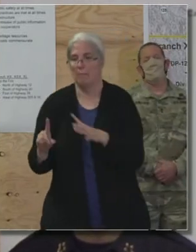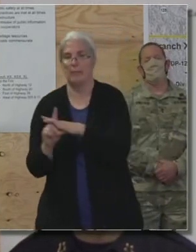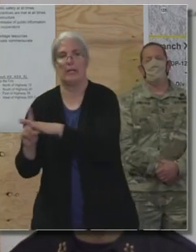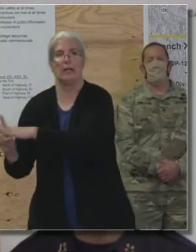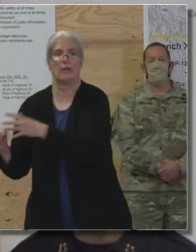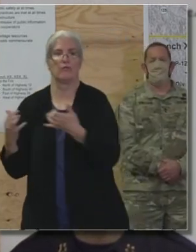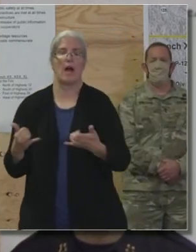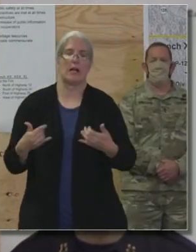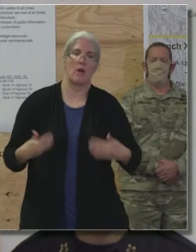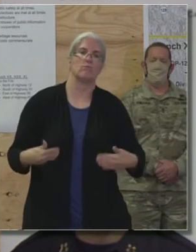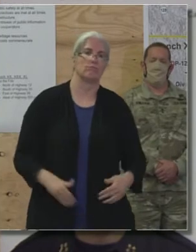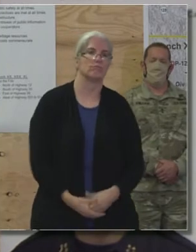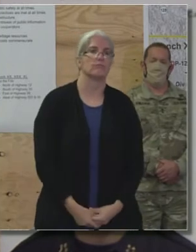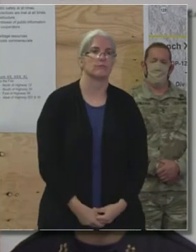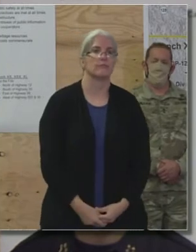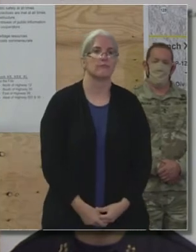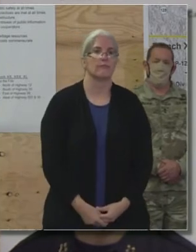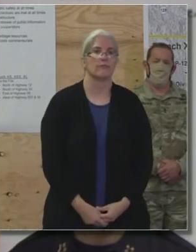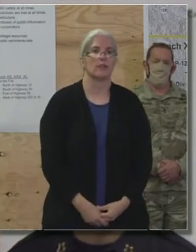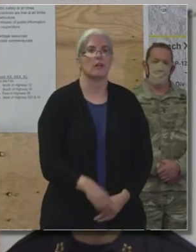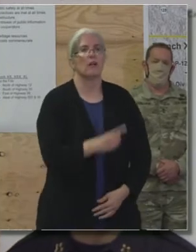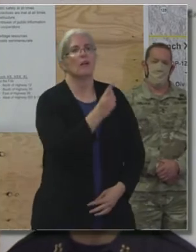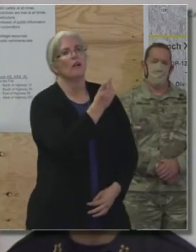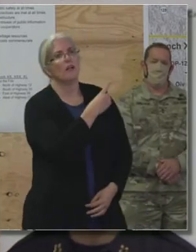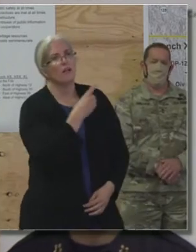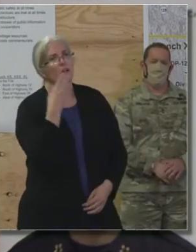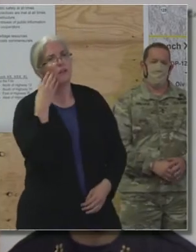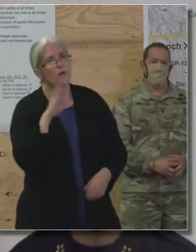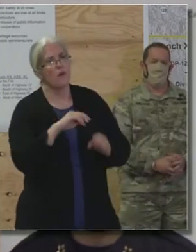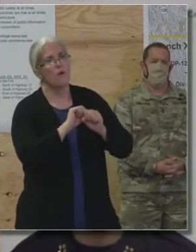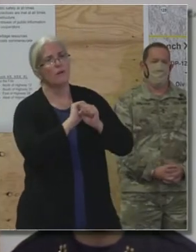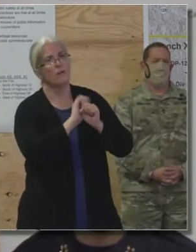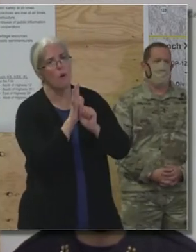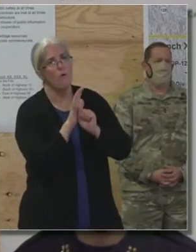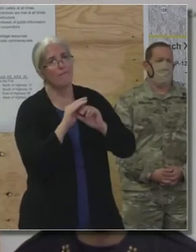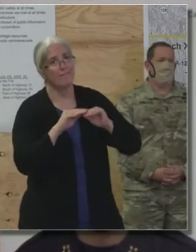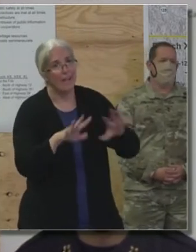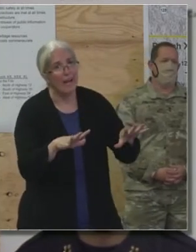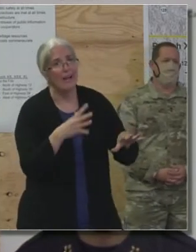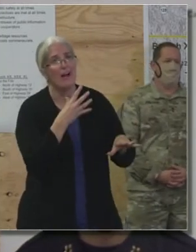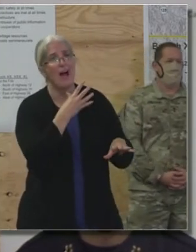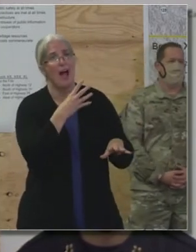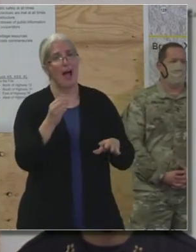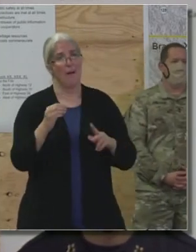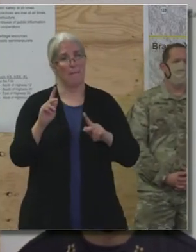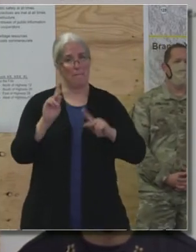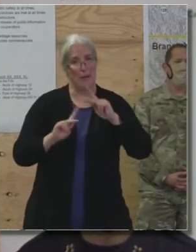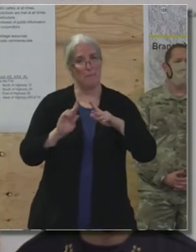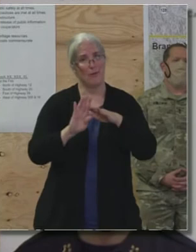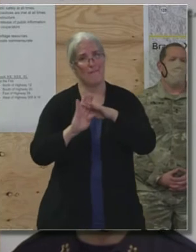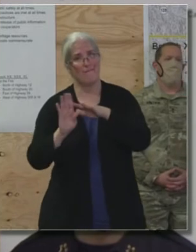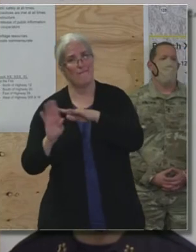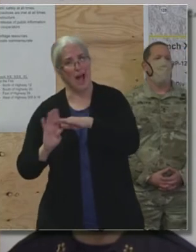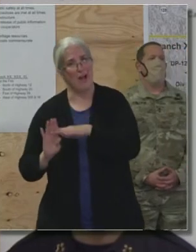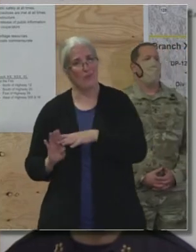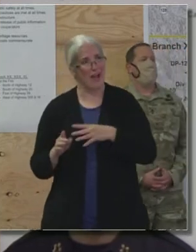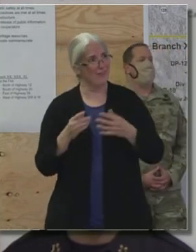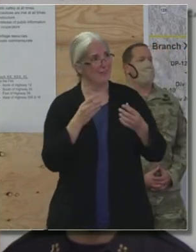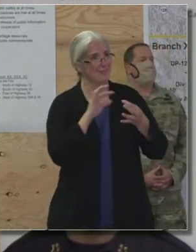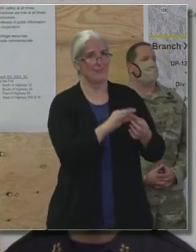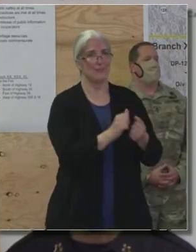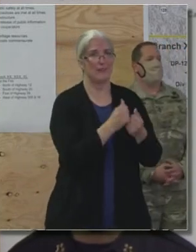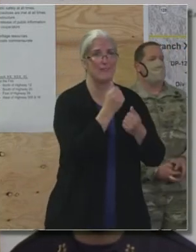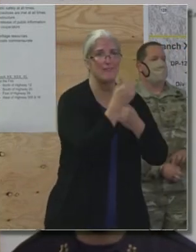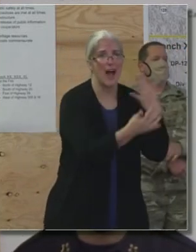unos reporteros tienen pregunta entre la intersección de la pandemia de corona y estas evacuaciones necesarias por